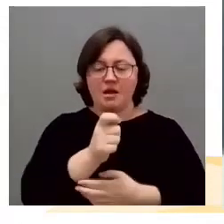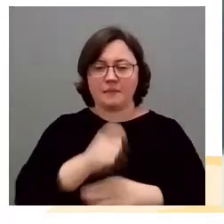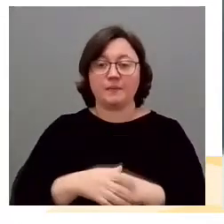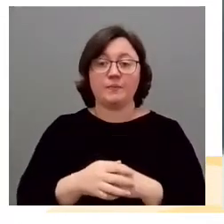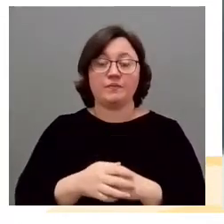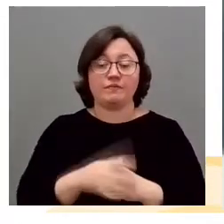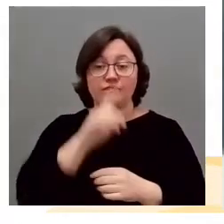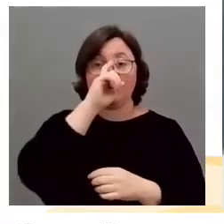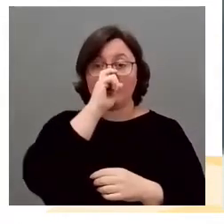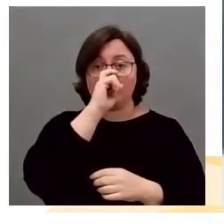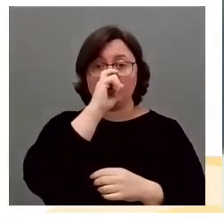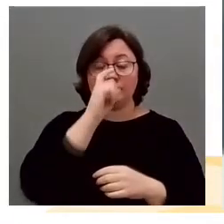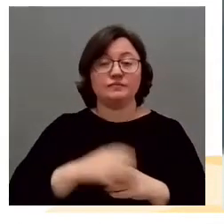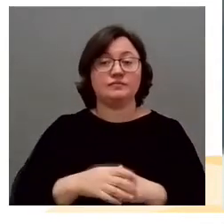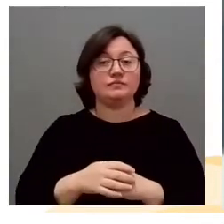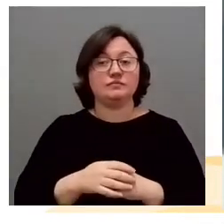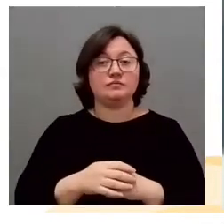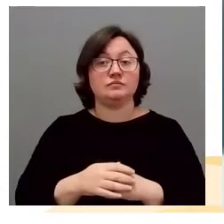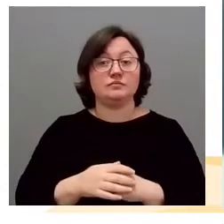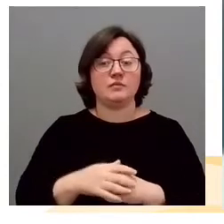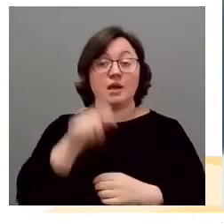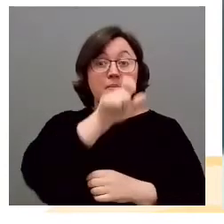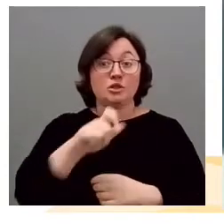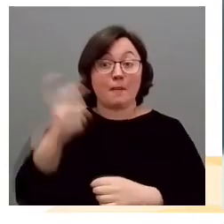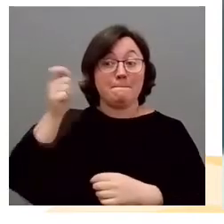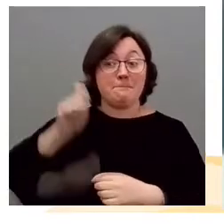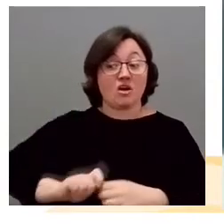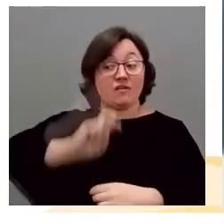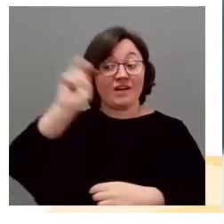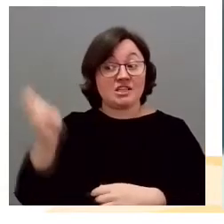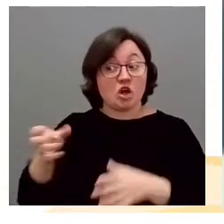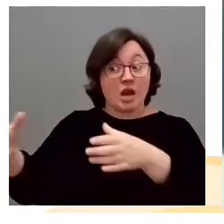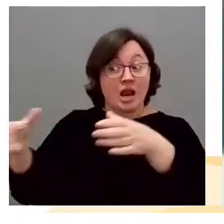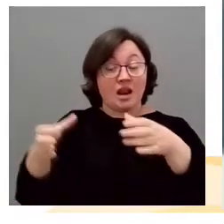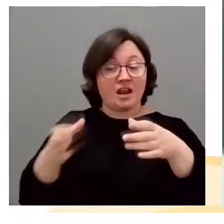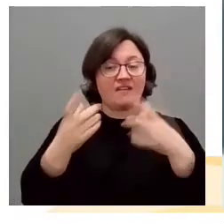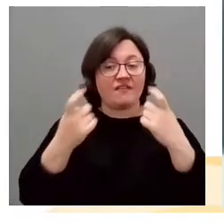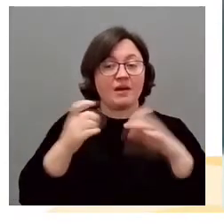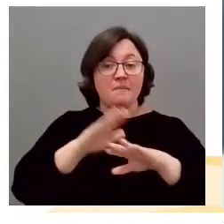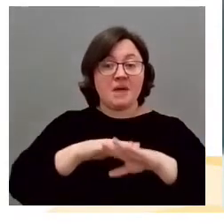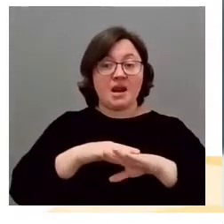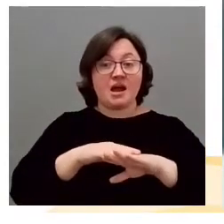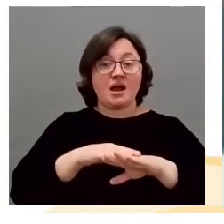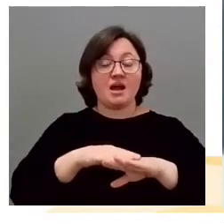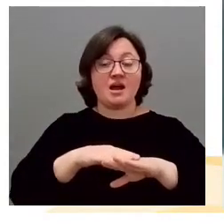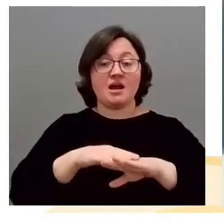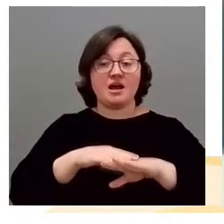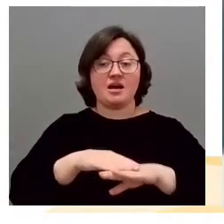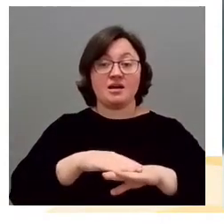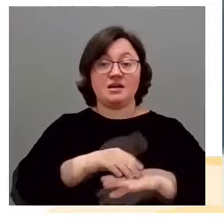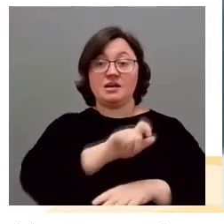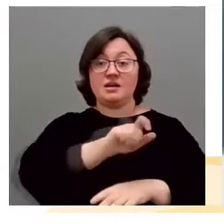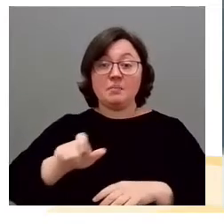cuenta todos los profesionales necesarios para atender a